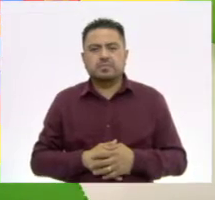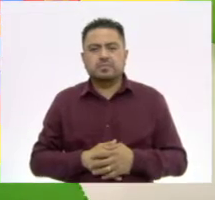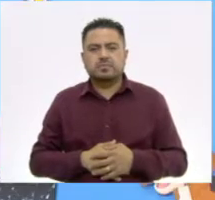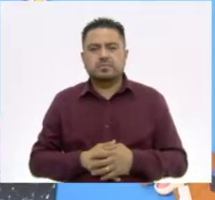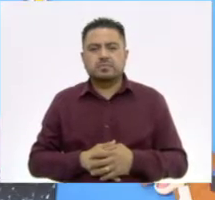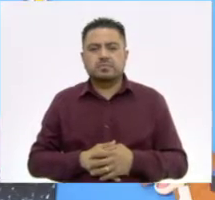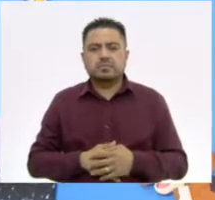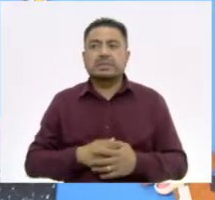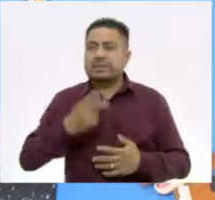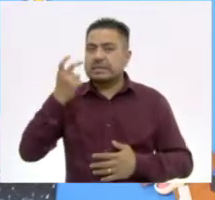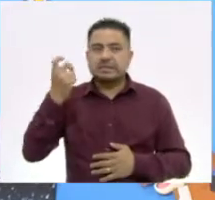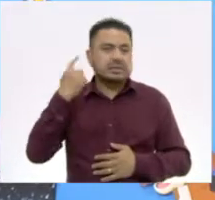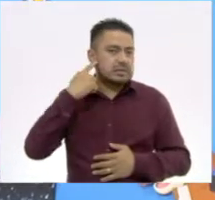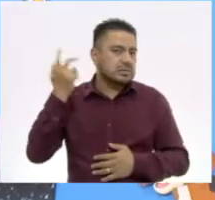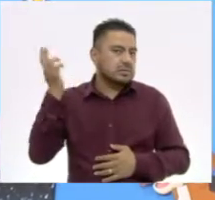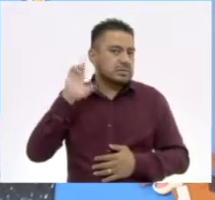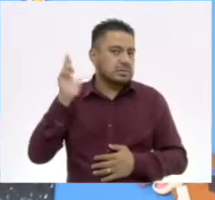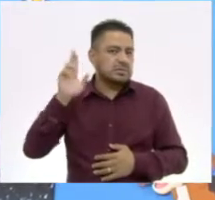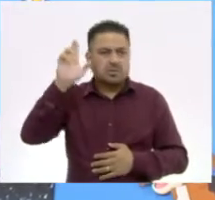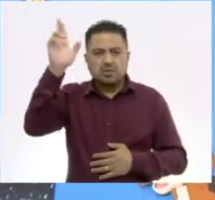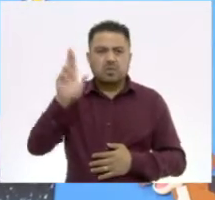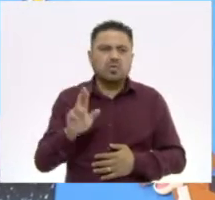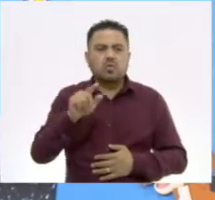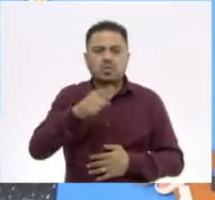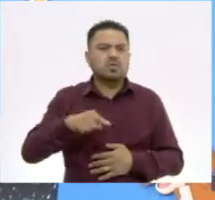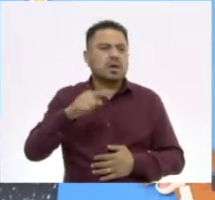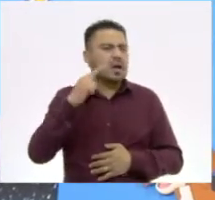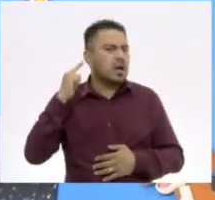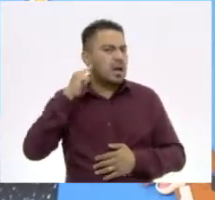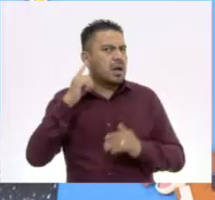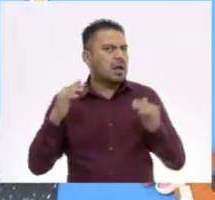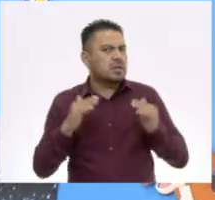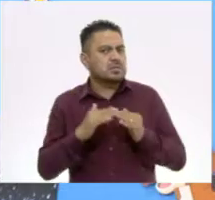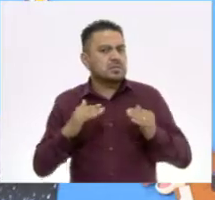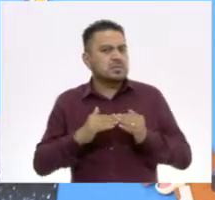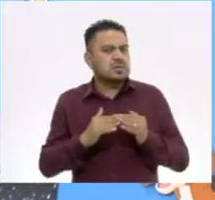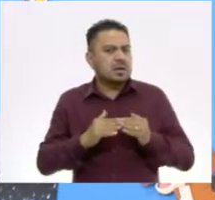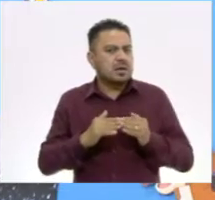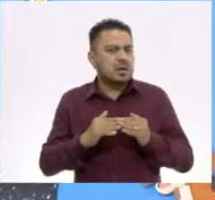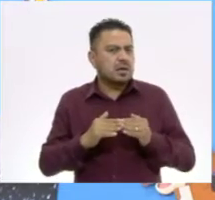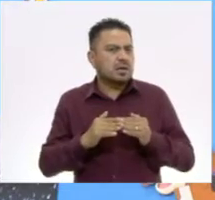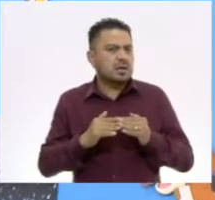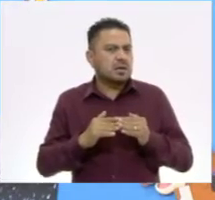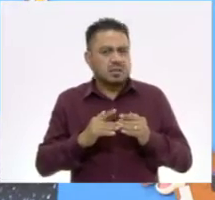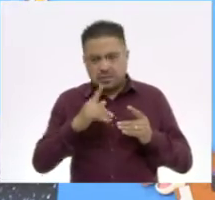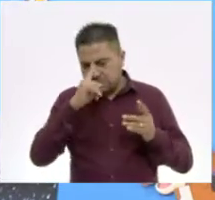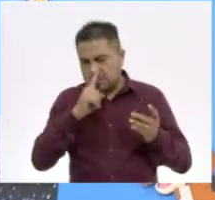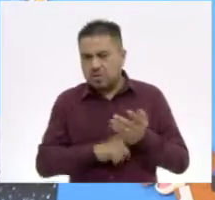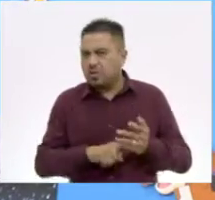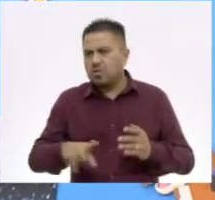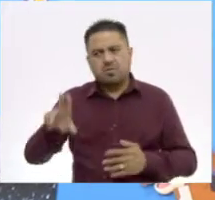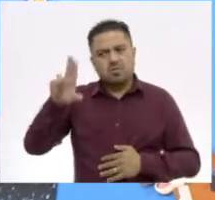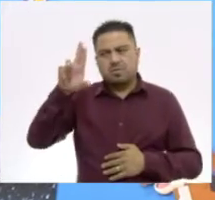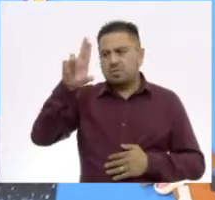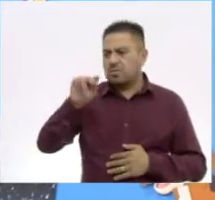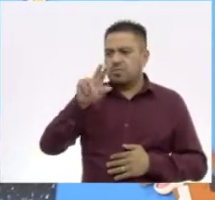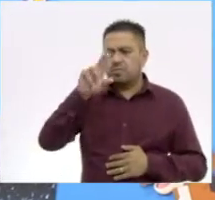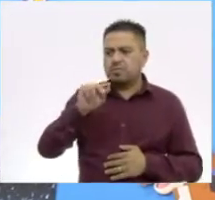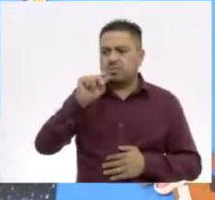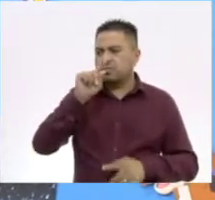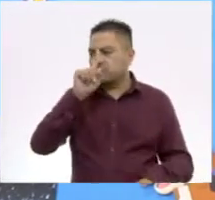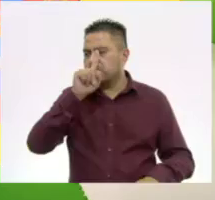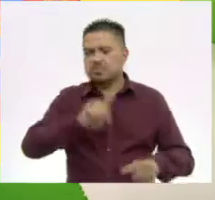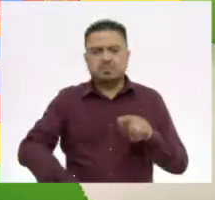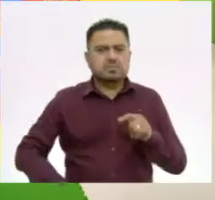es el sonido del trueno lo escucharon allí en casa no no se